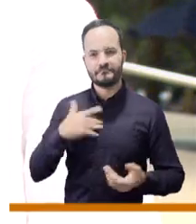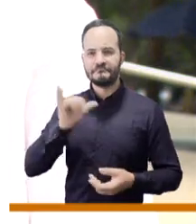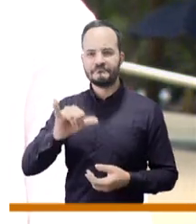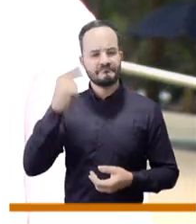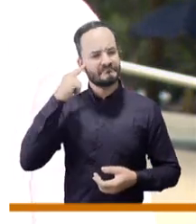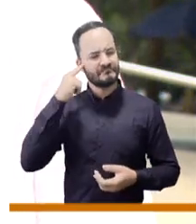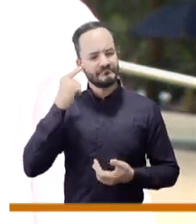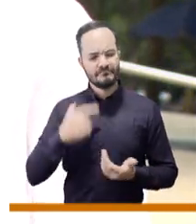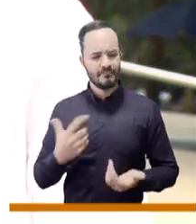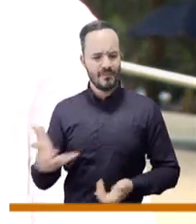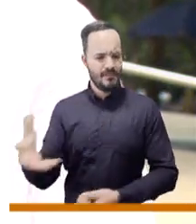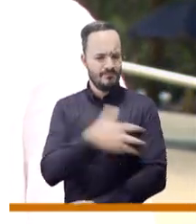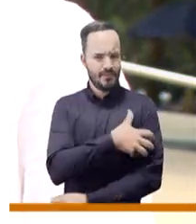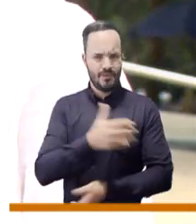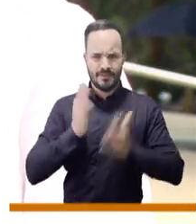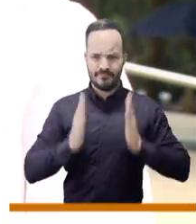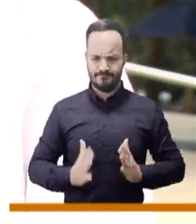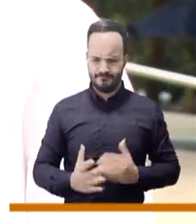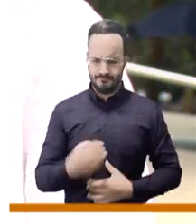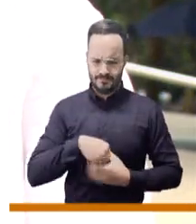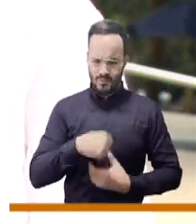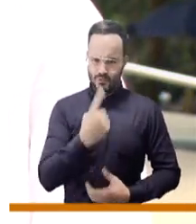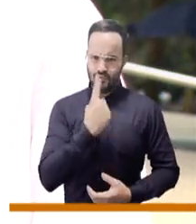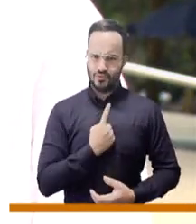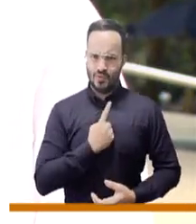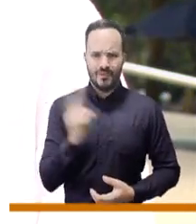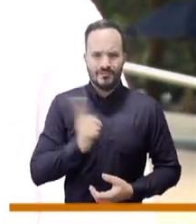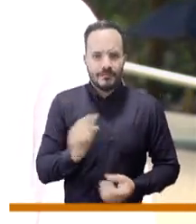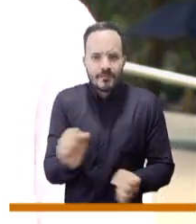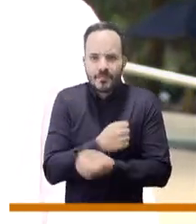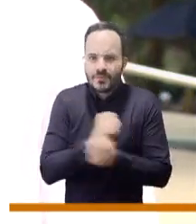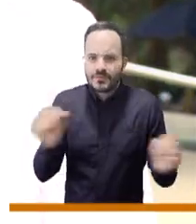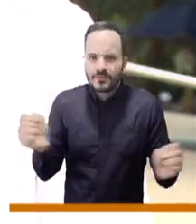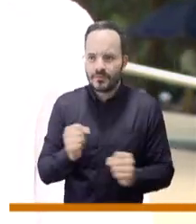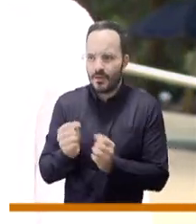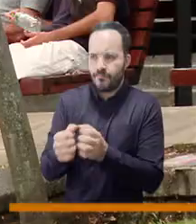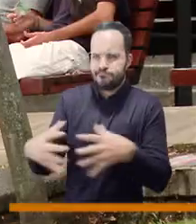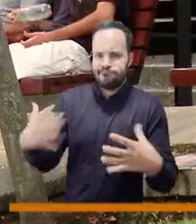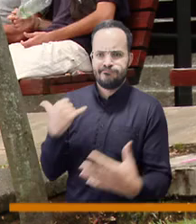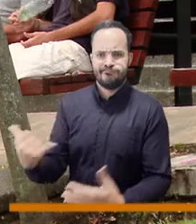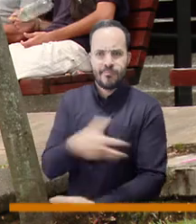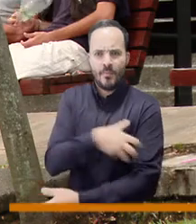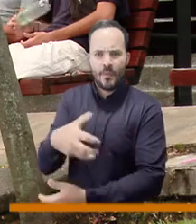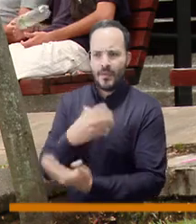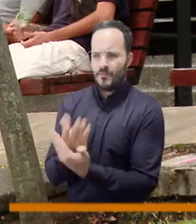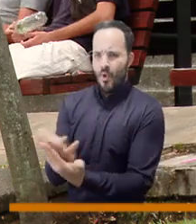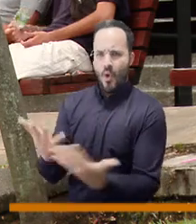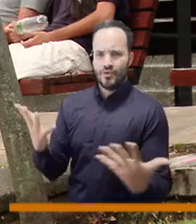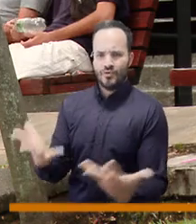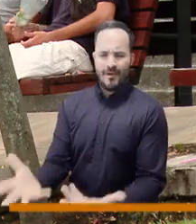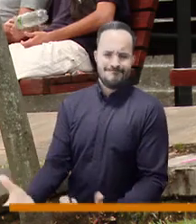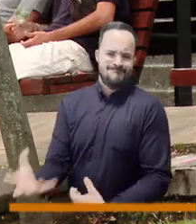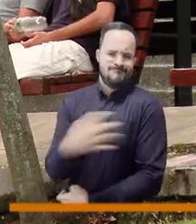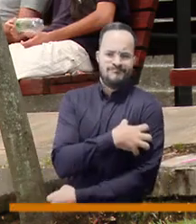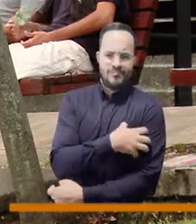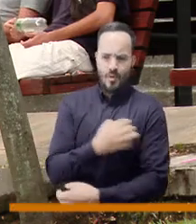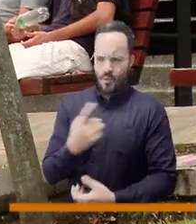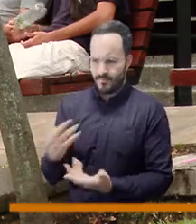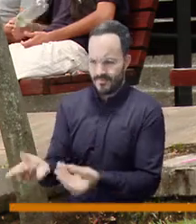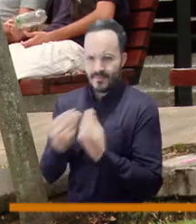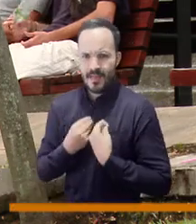el poder no podía concentrarse en una persona, sino que el poder tenía que redistribuirse, y de la misma manera como tendría que